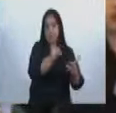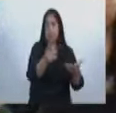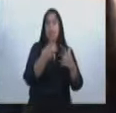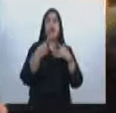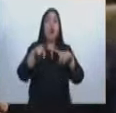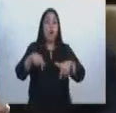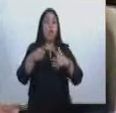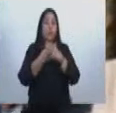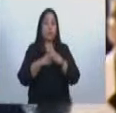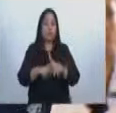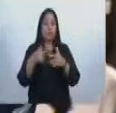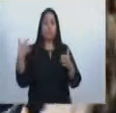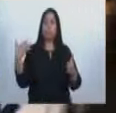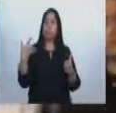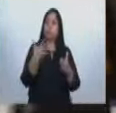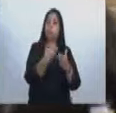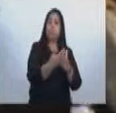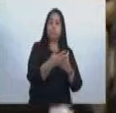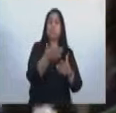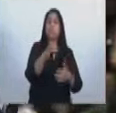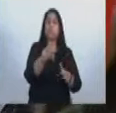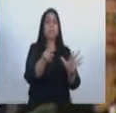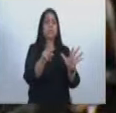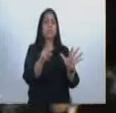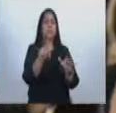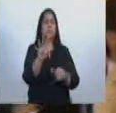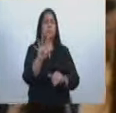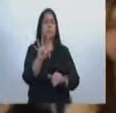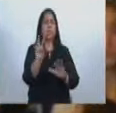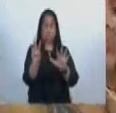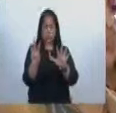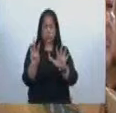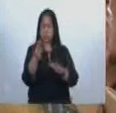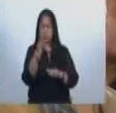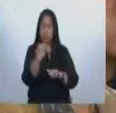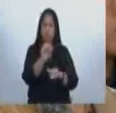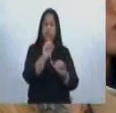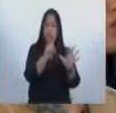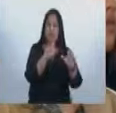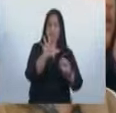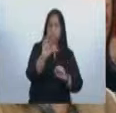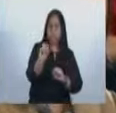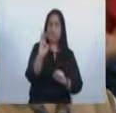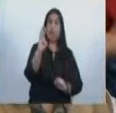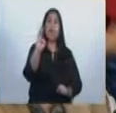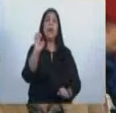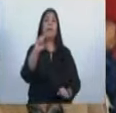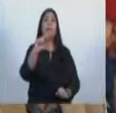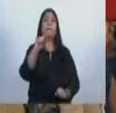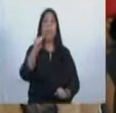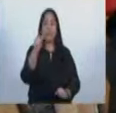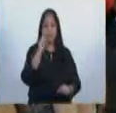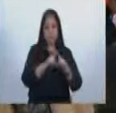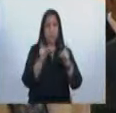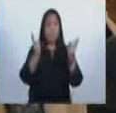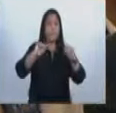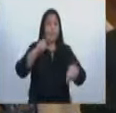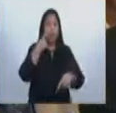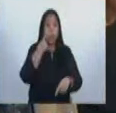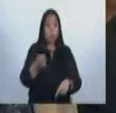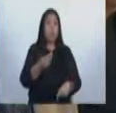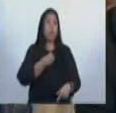empezando llevamos hasta ahorita 648 o 650 becas de esa naturaleza pero la intención del